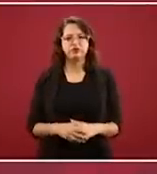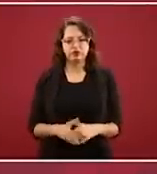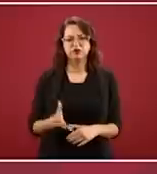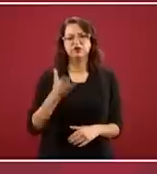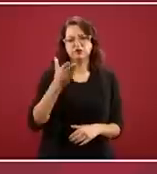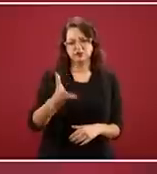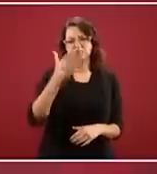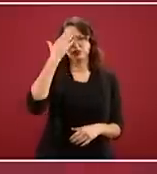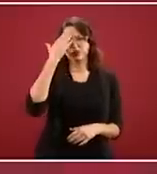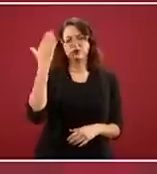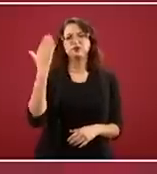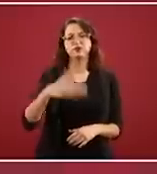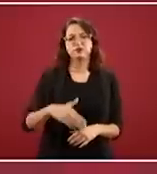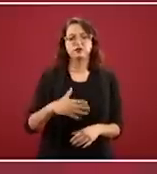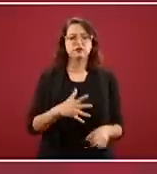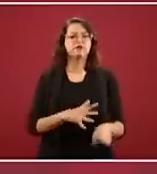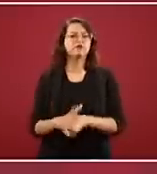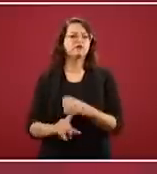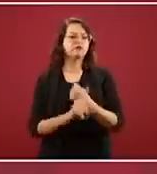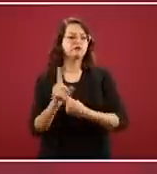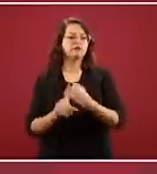sucedía con la Policía Federal,